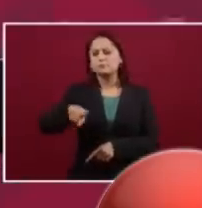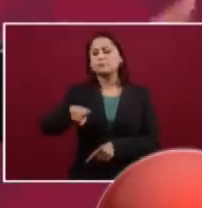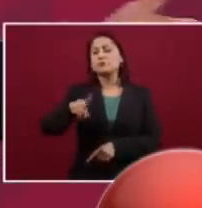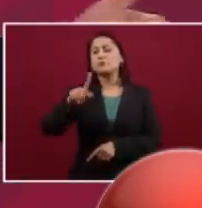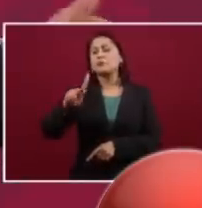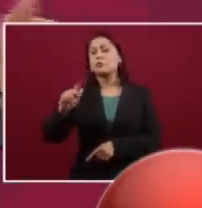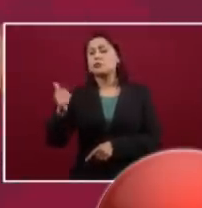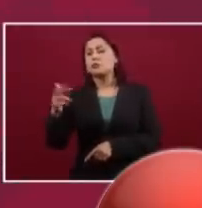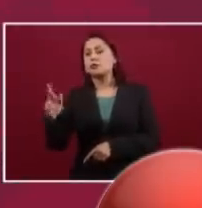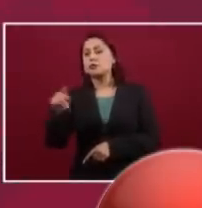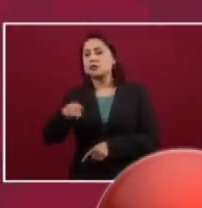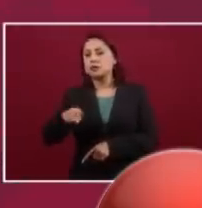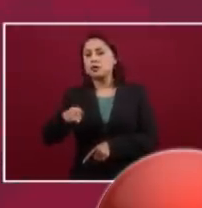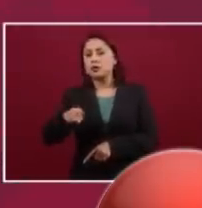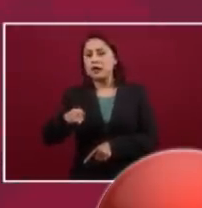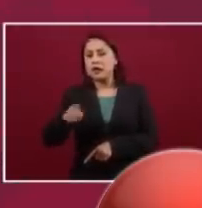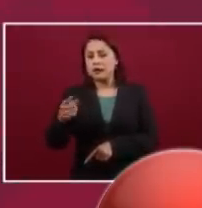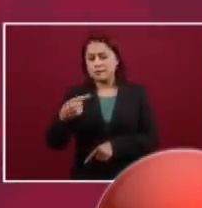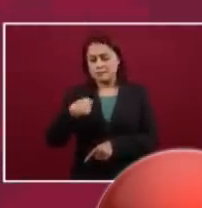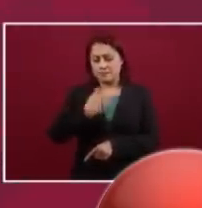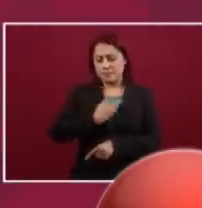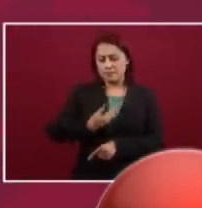Hasta hace poco.